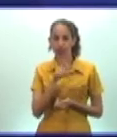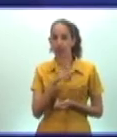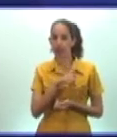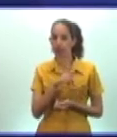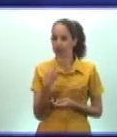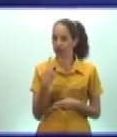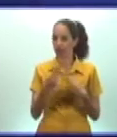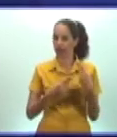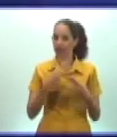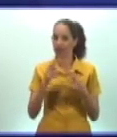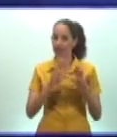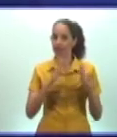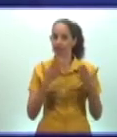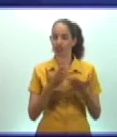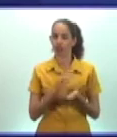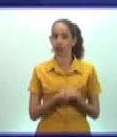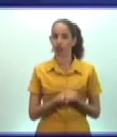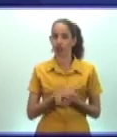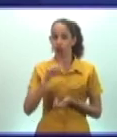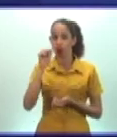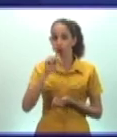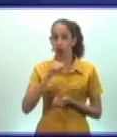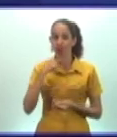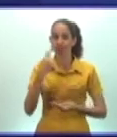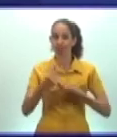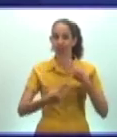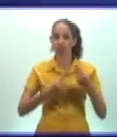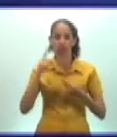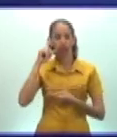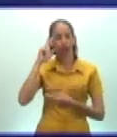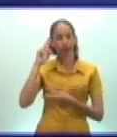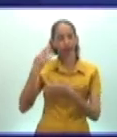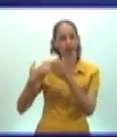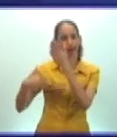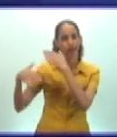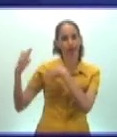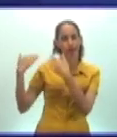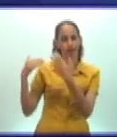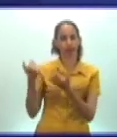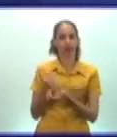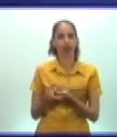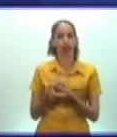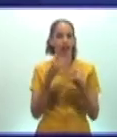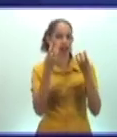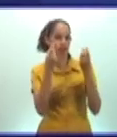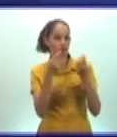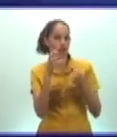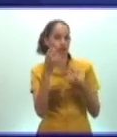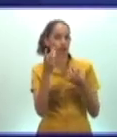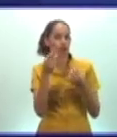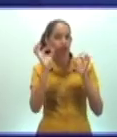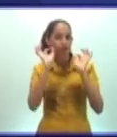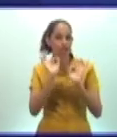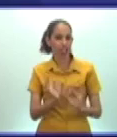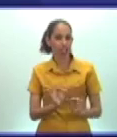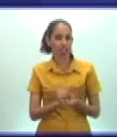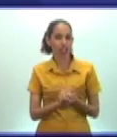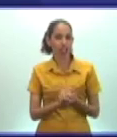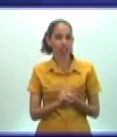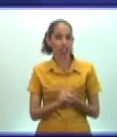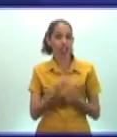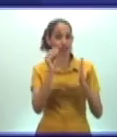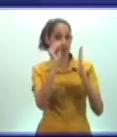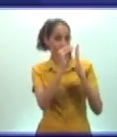cotidiana. Hemos recordado hoy cómo calcular con números reales, el orden